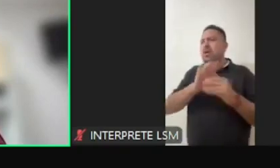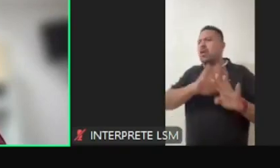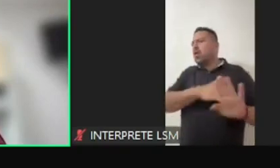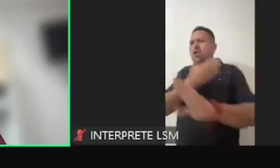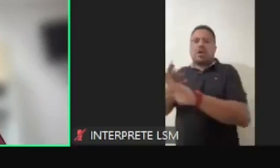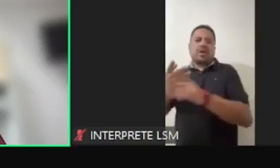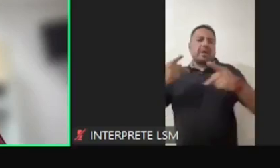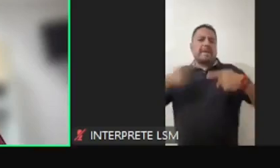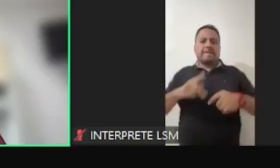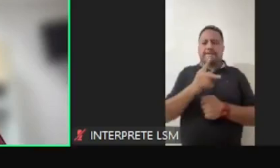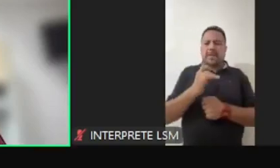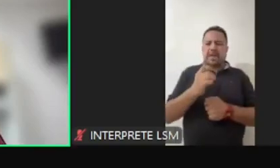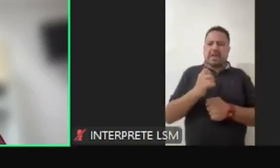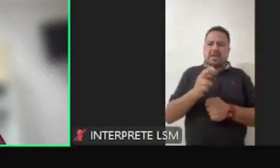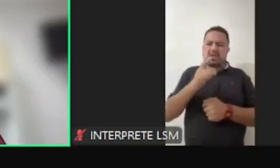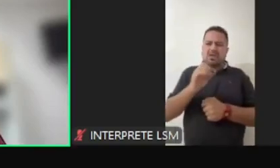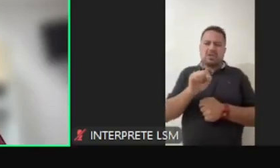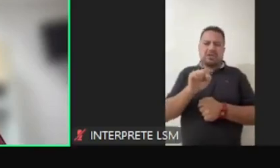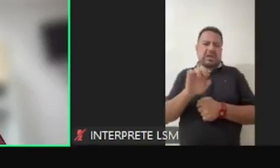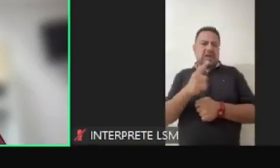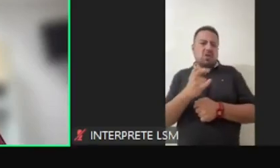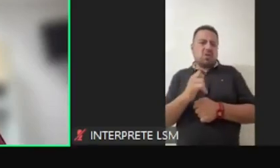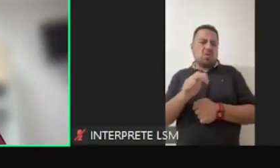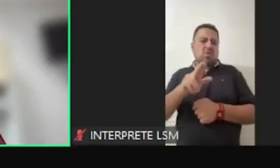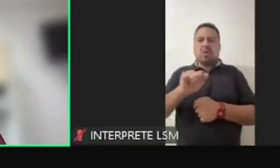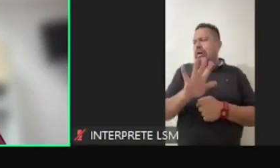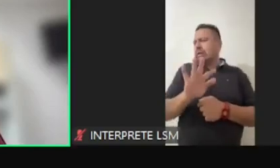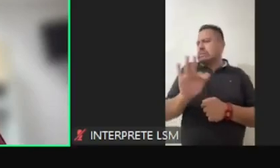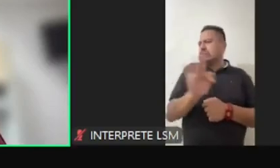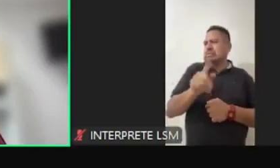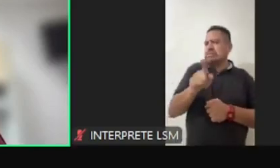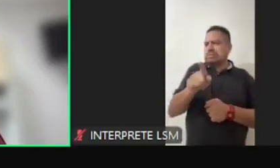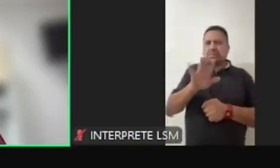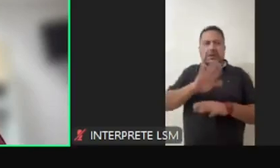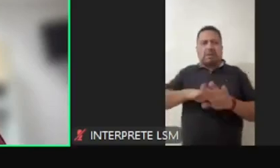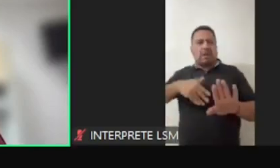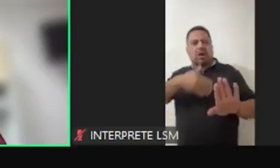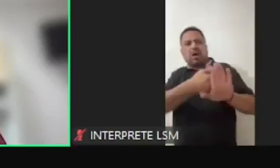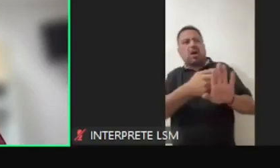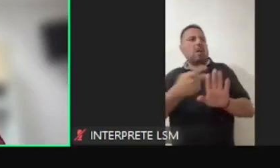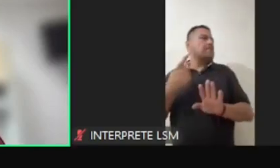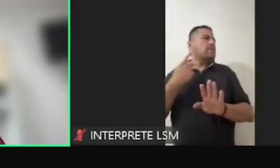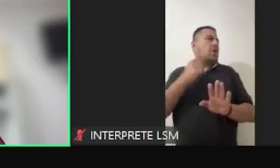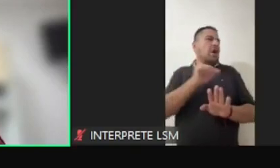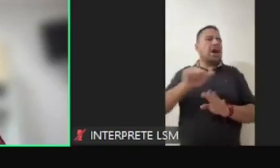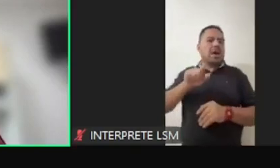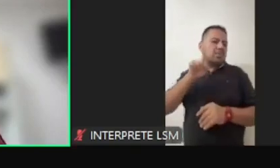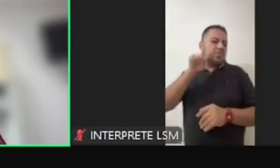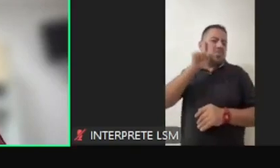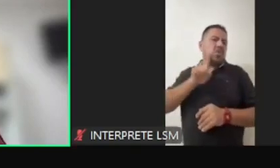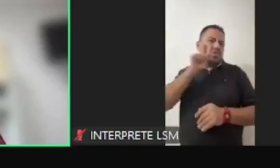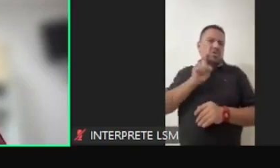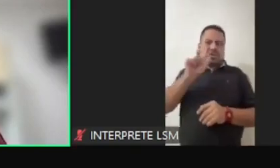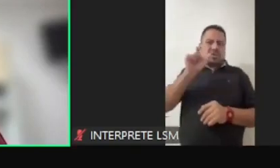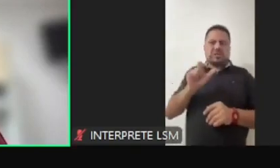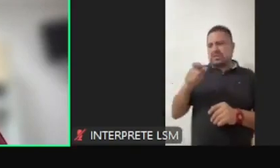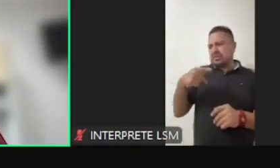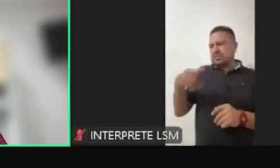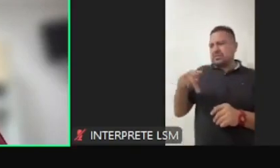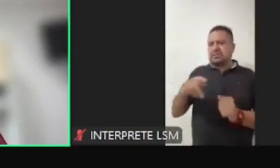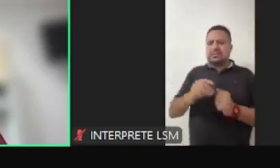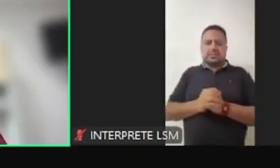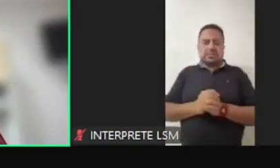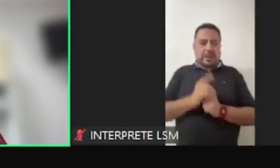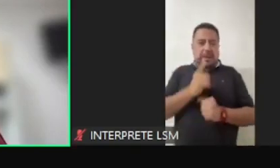ciudadano Pedro segura Valladares por actos presuntamente constitutivos de violencia política contra las mujeres en razón de género en